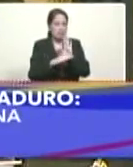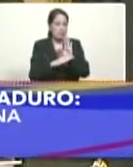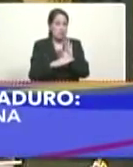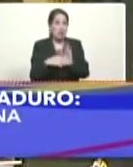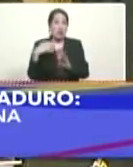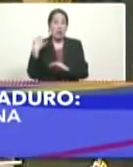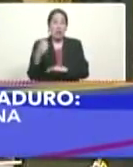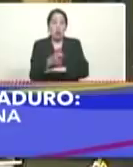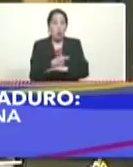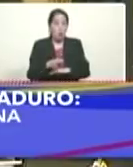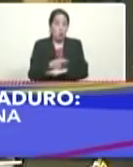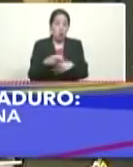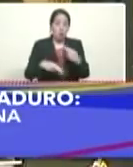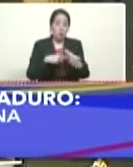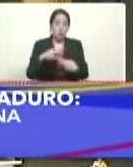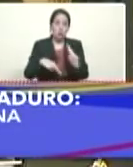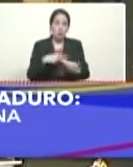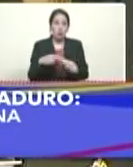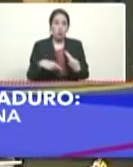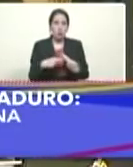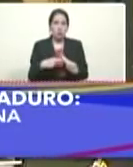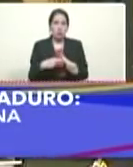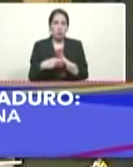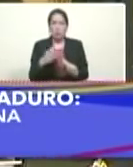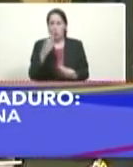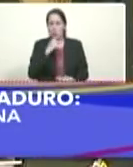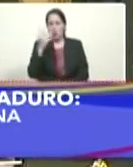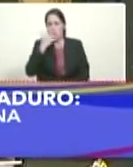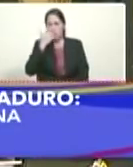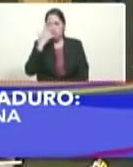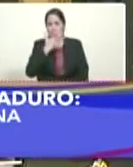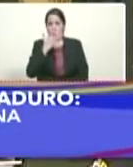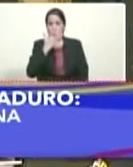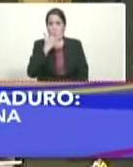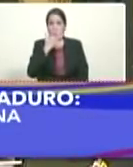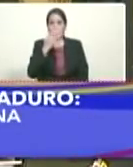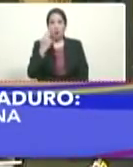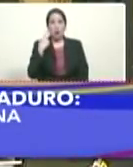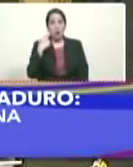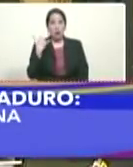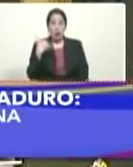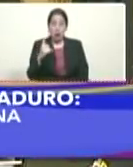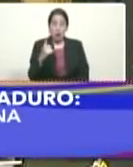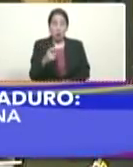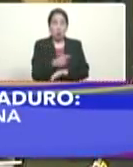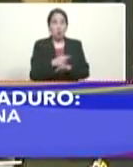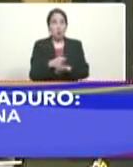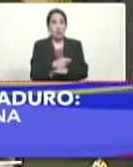nadie duda de eso tenemos gobiernos revolucionarios